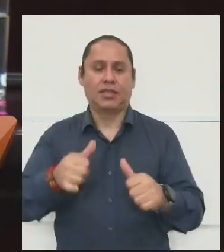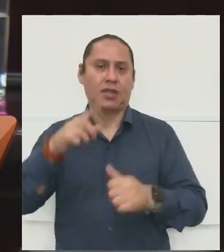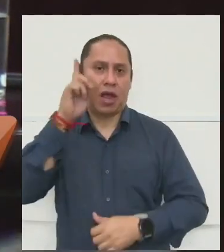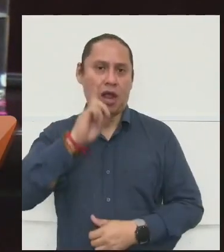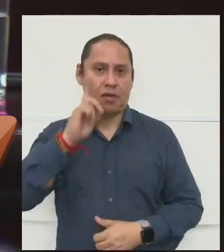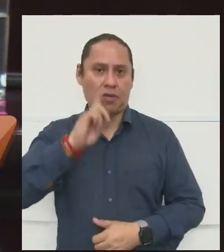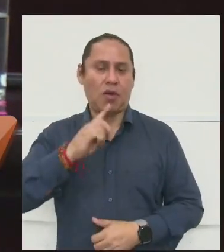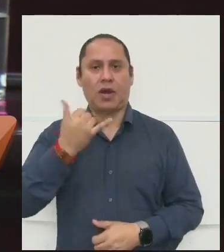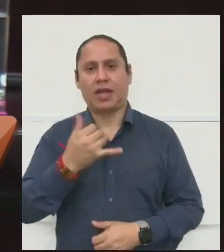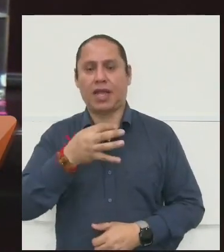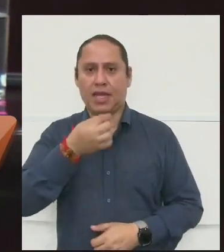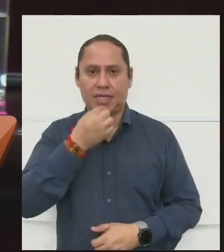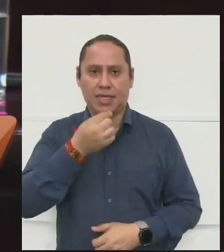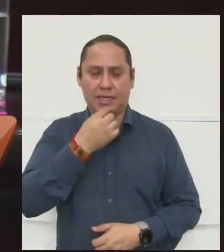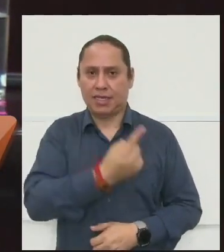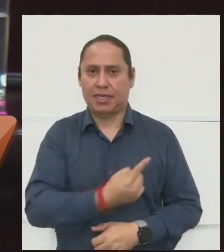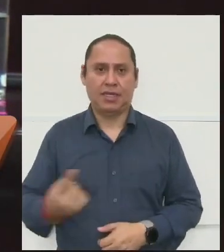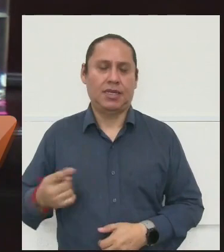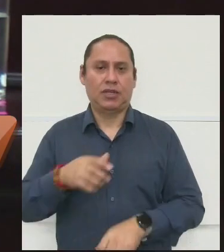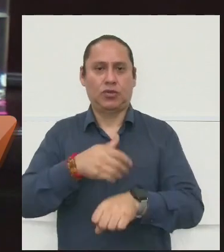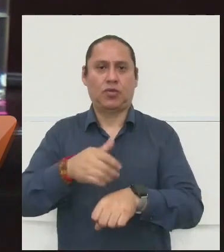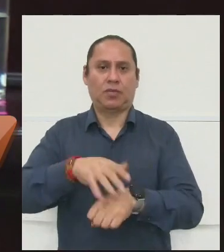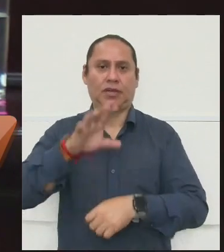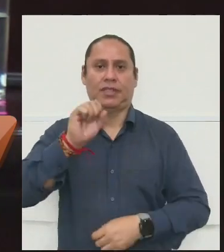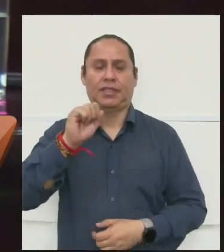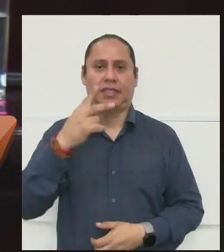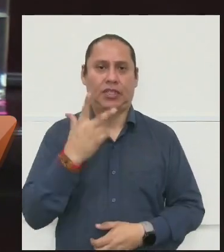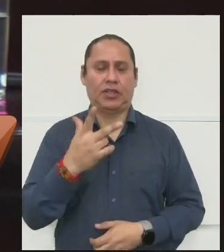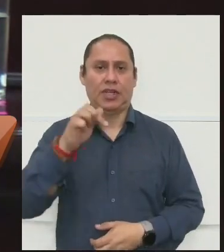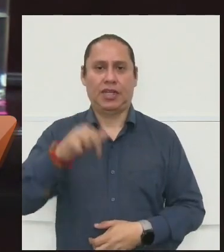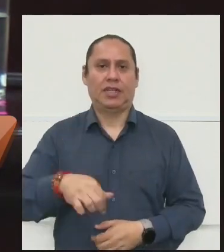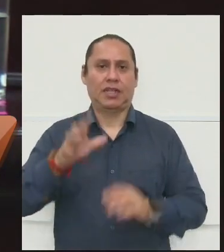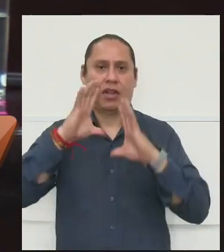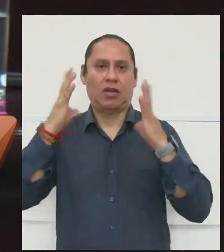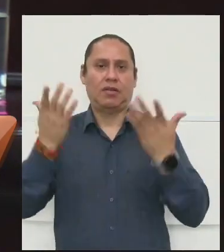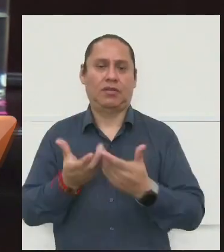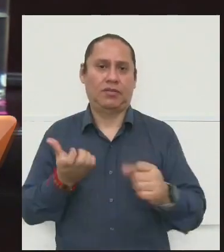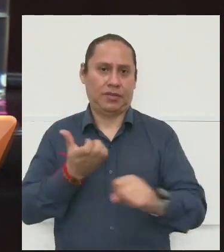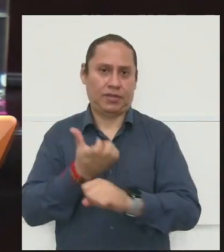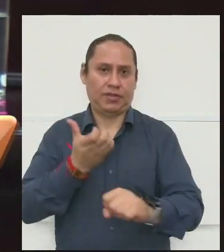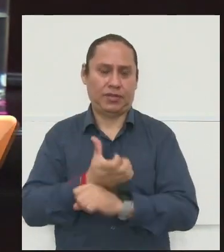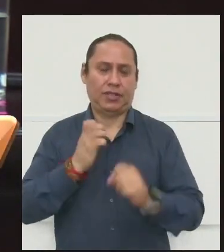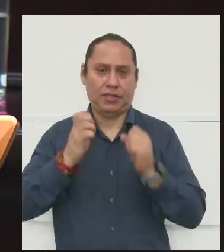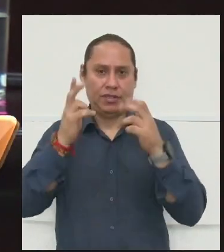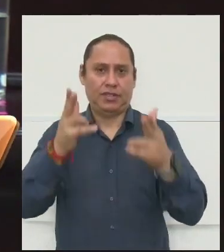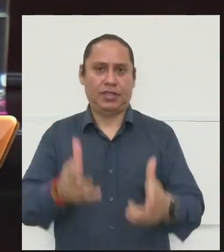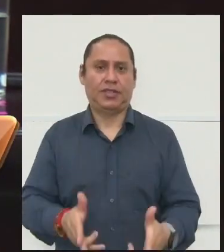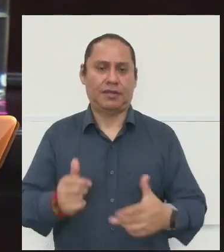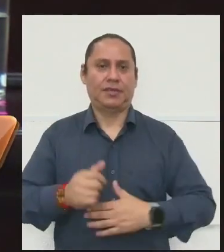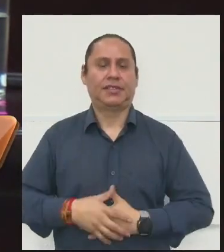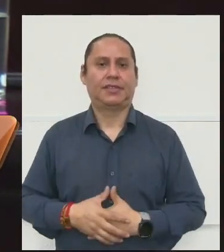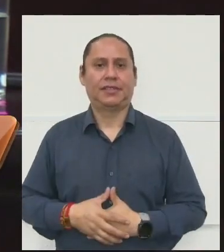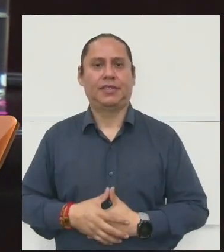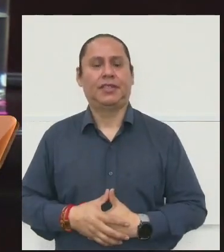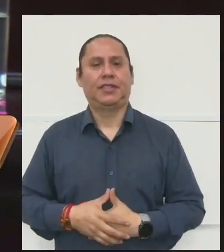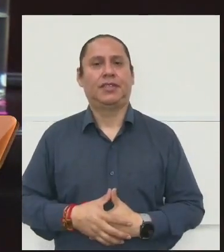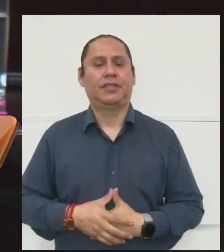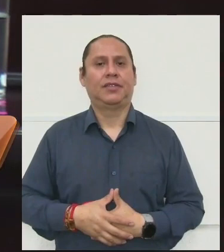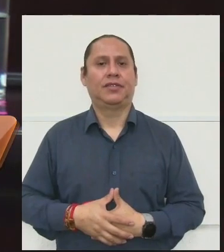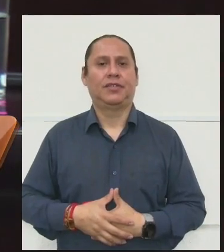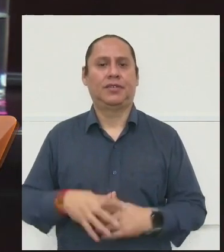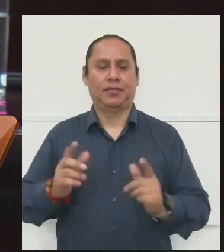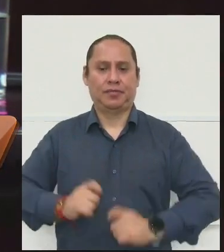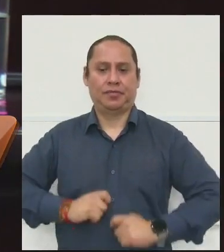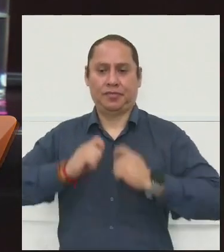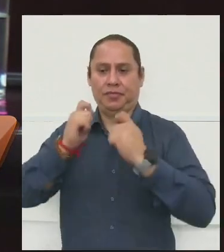a la mujer y a la niñez de la 68a legislatura del honorable congreso del estado de Chiapas les